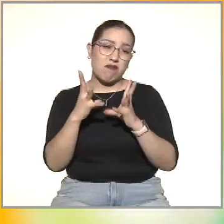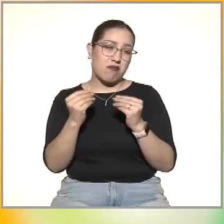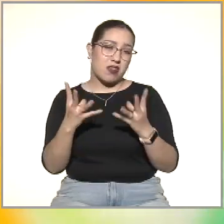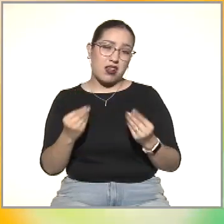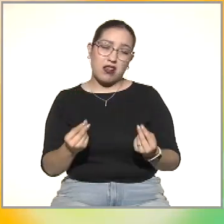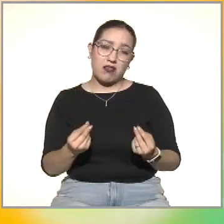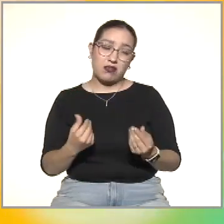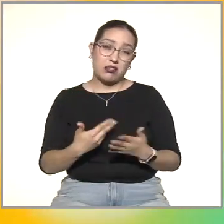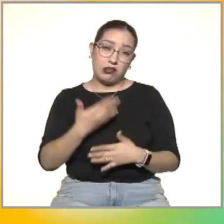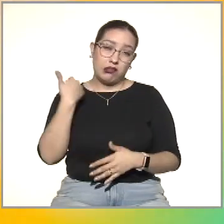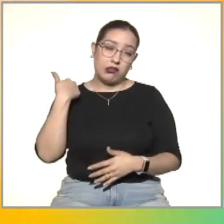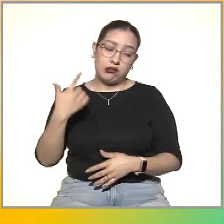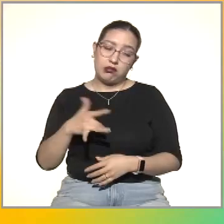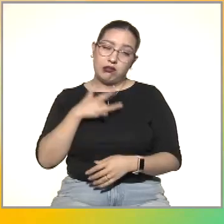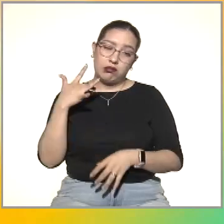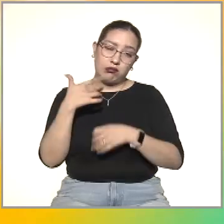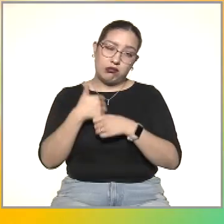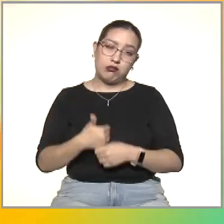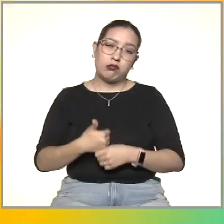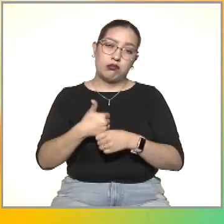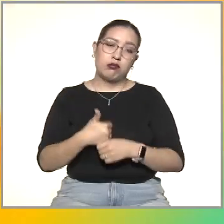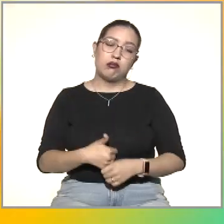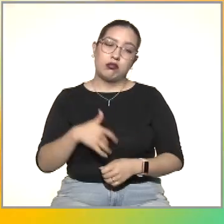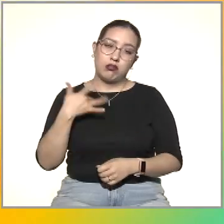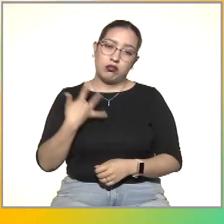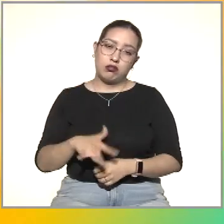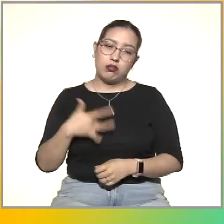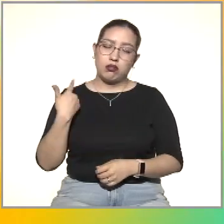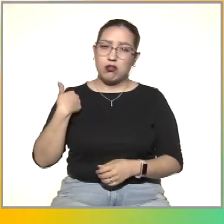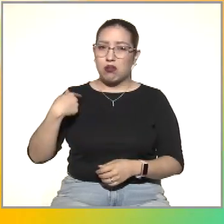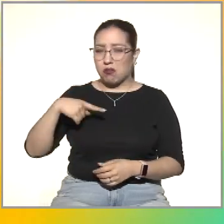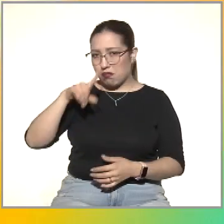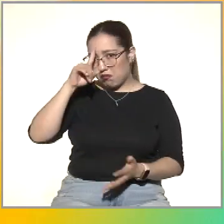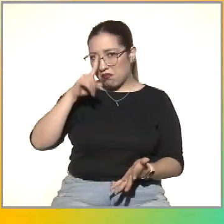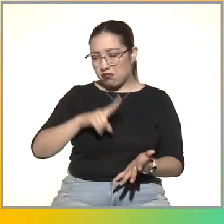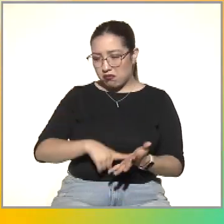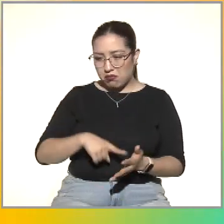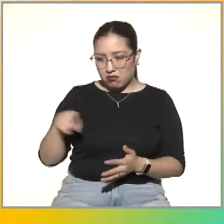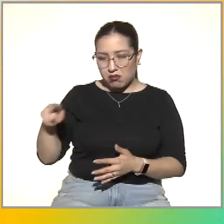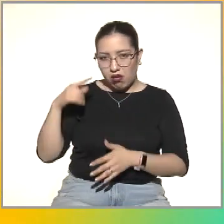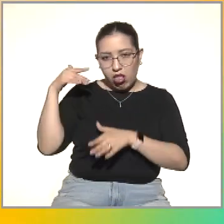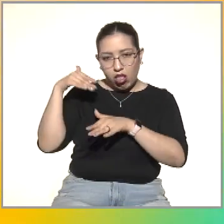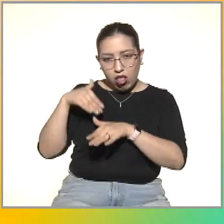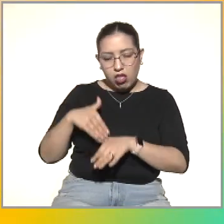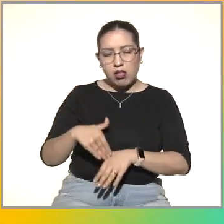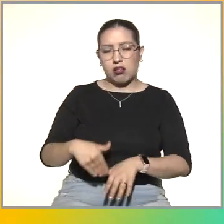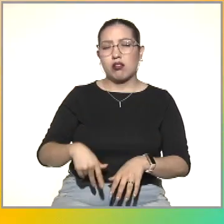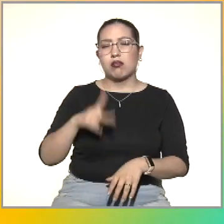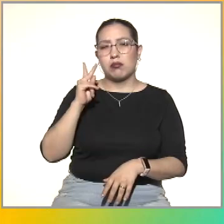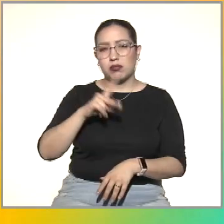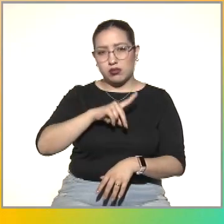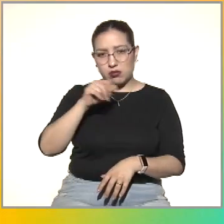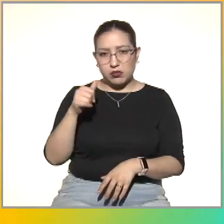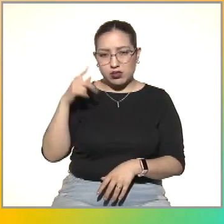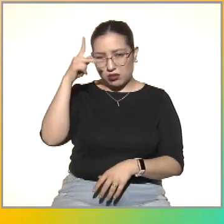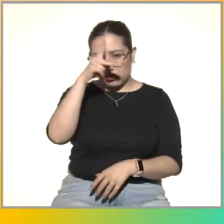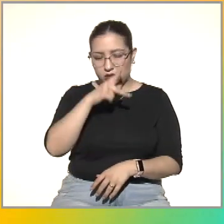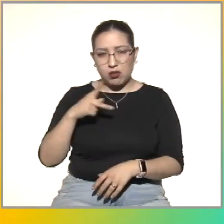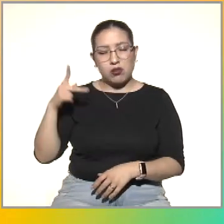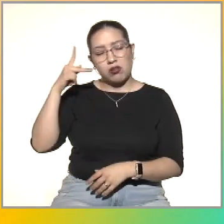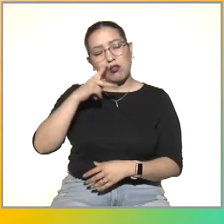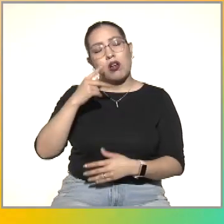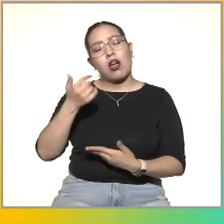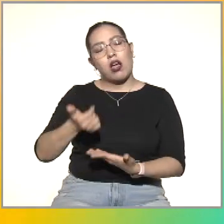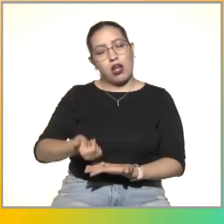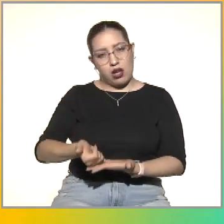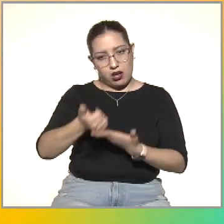me causaron mucho dolor. Creí que era verdad. Con ayuda profesional, trabajando muy duro, me ayudó